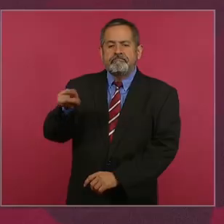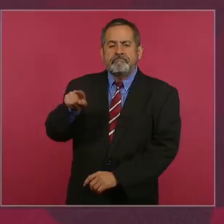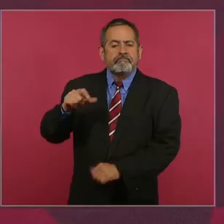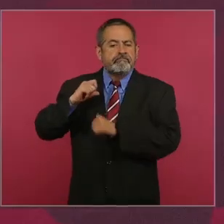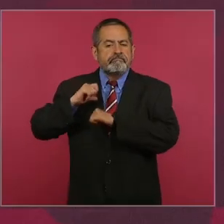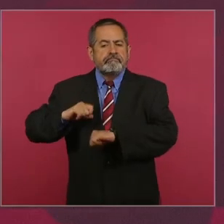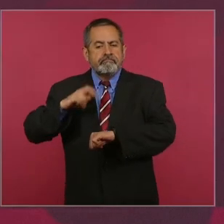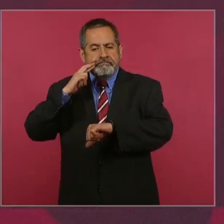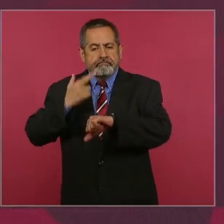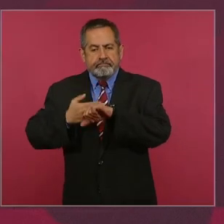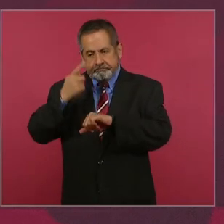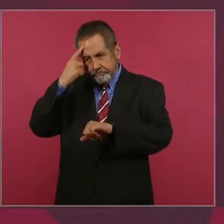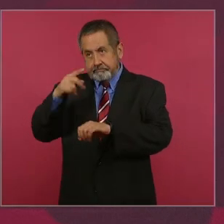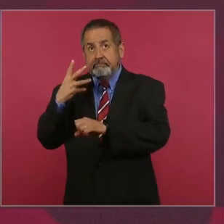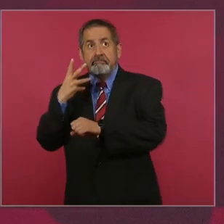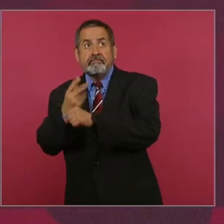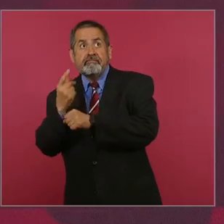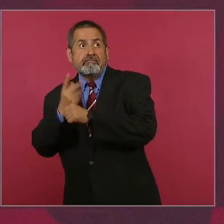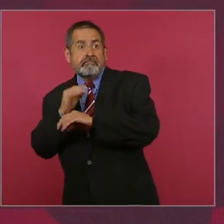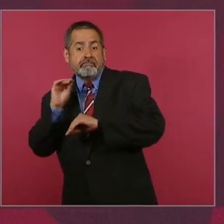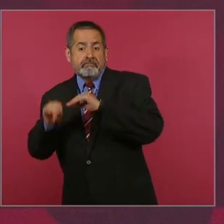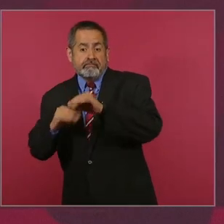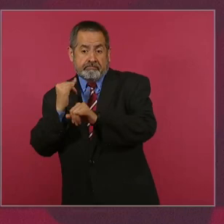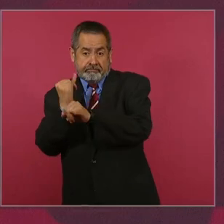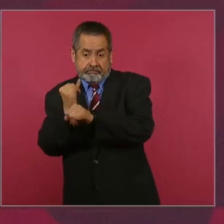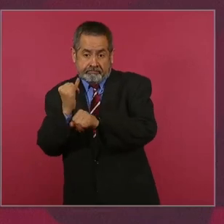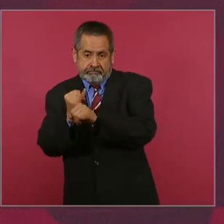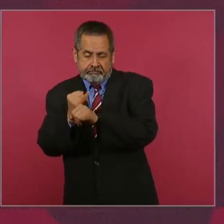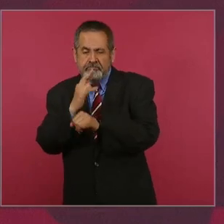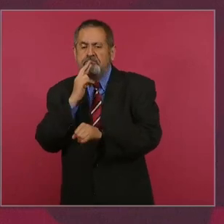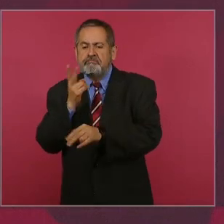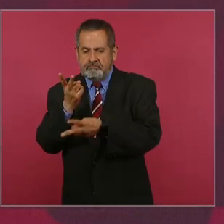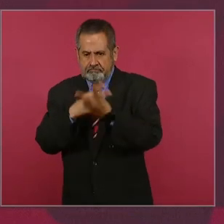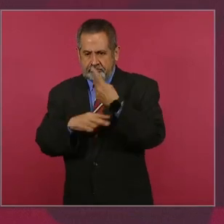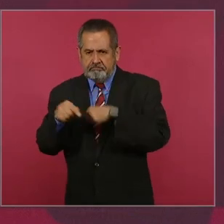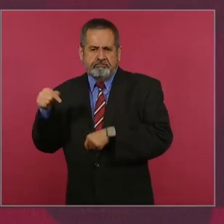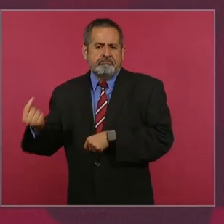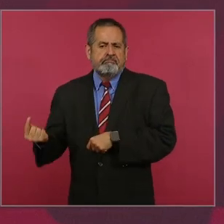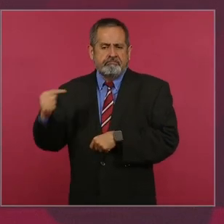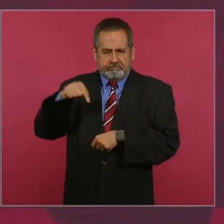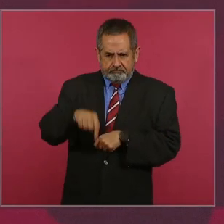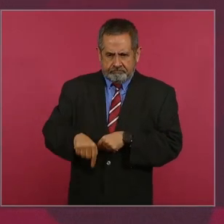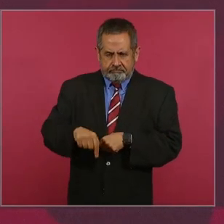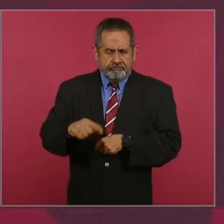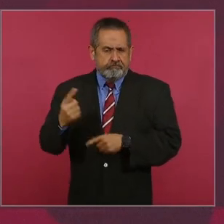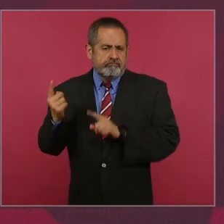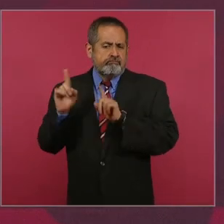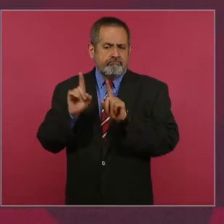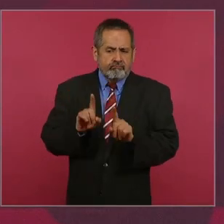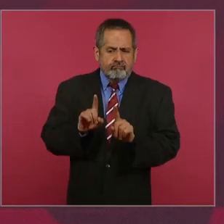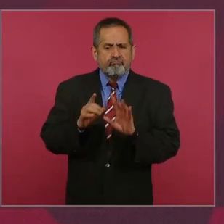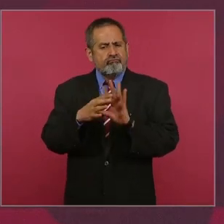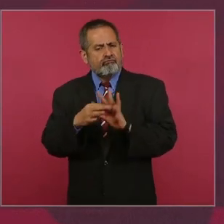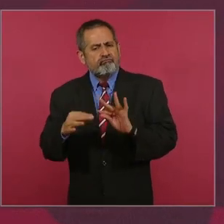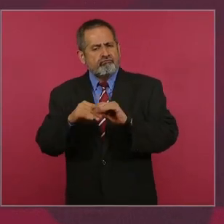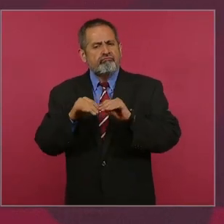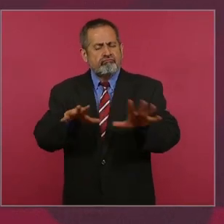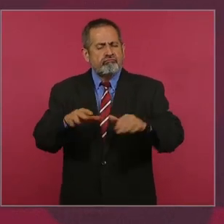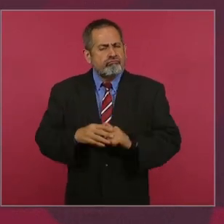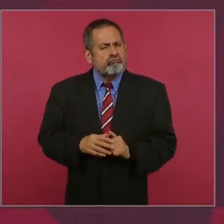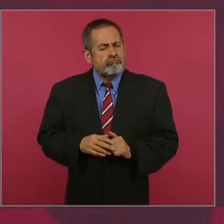conexión de toda la red de internet en el país porque yo también